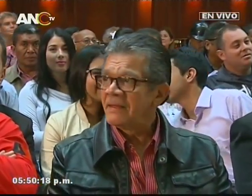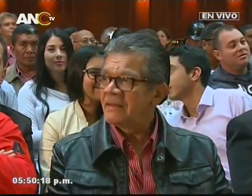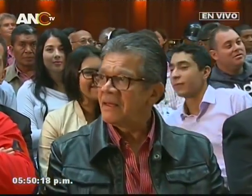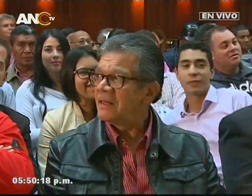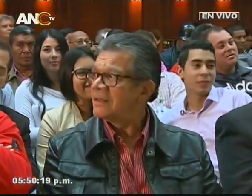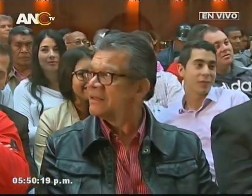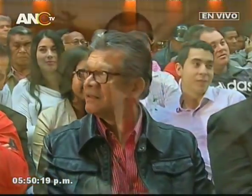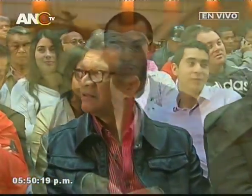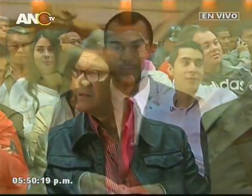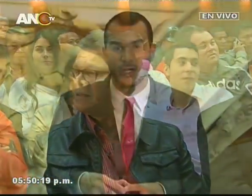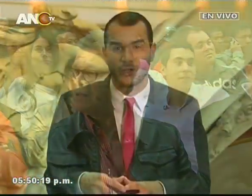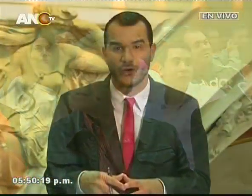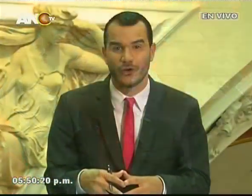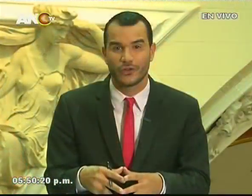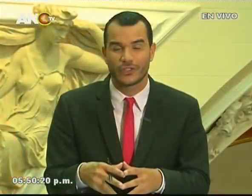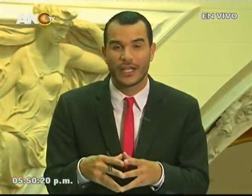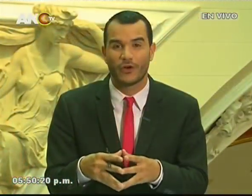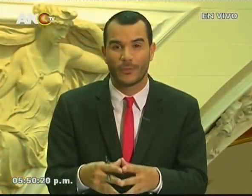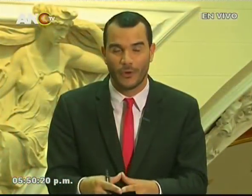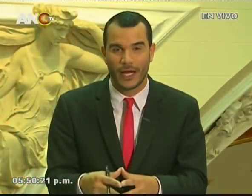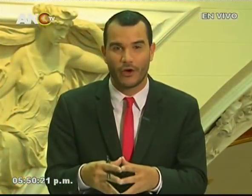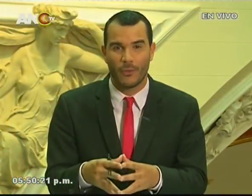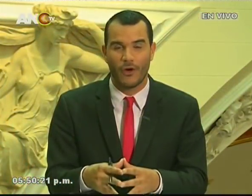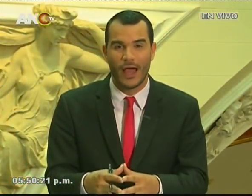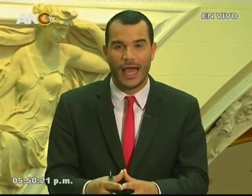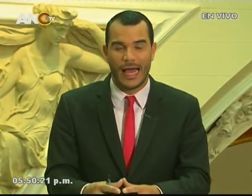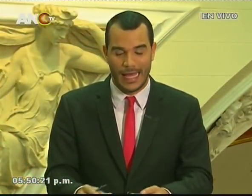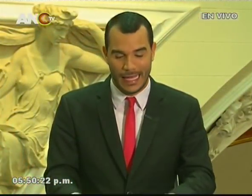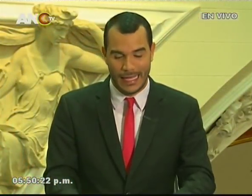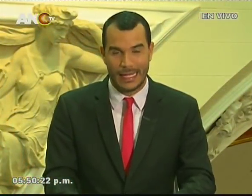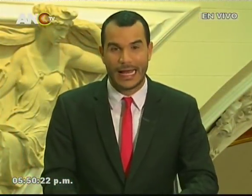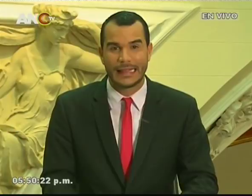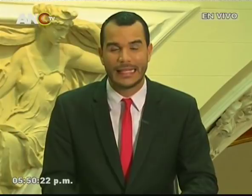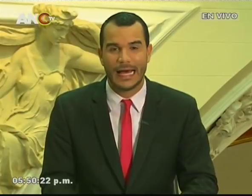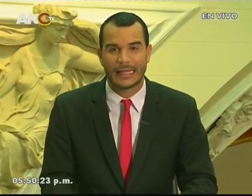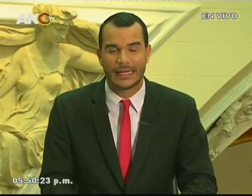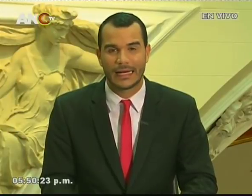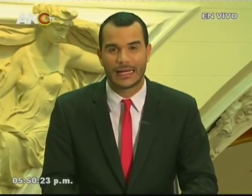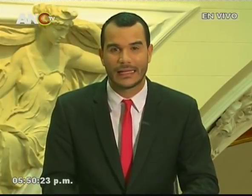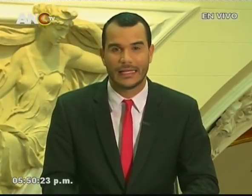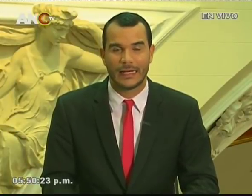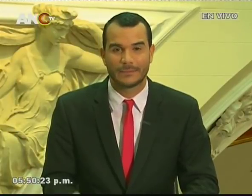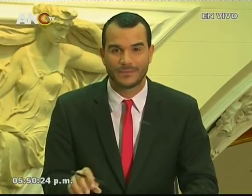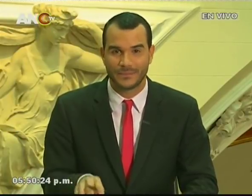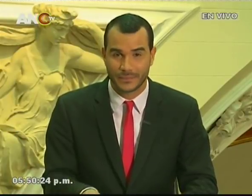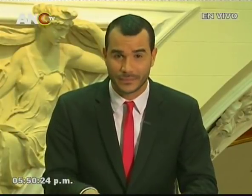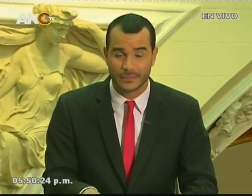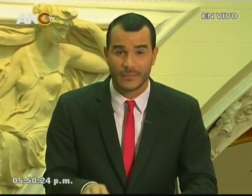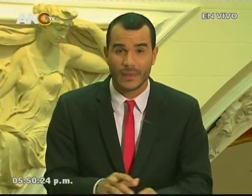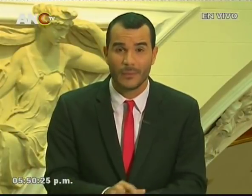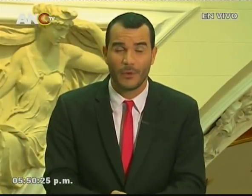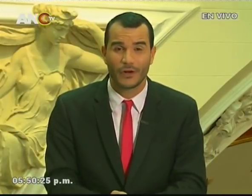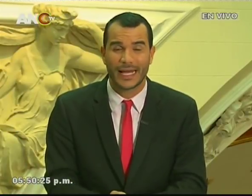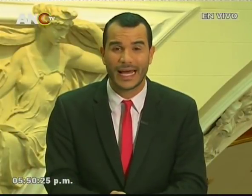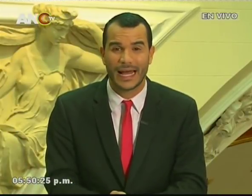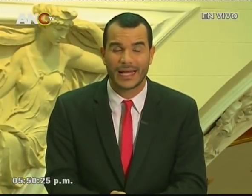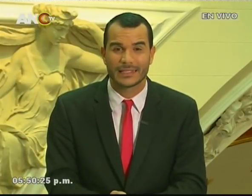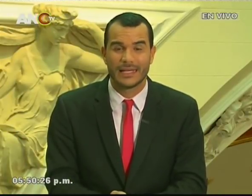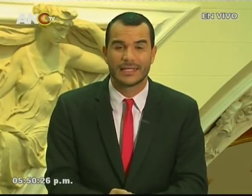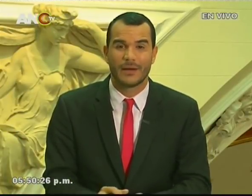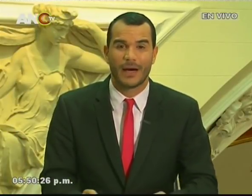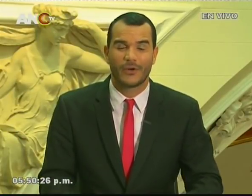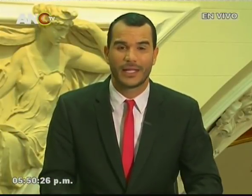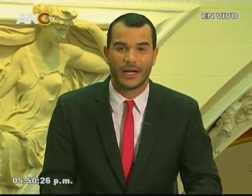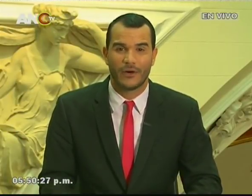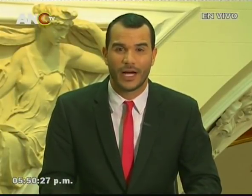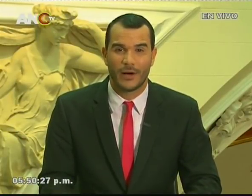Erika Farías, que, por supuesto, se incorpora como candidata a la alcaldía por Caracas.